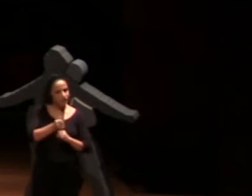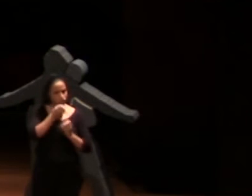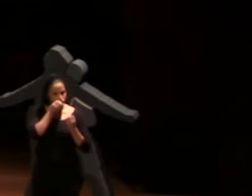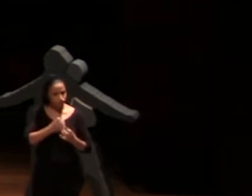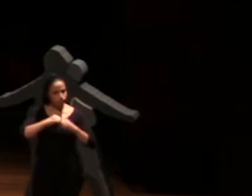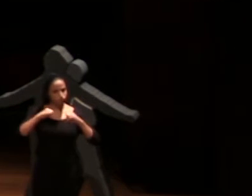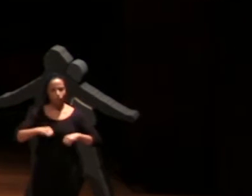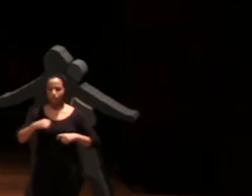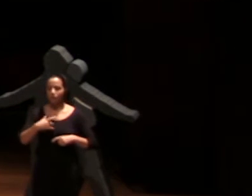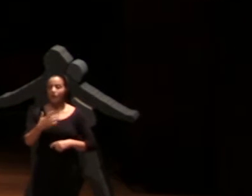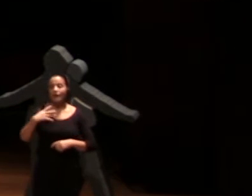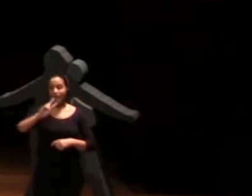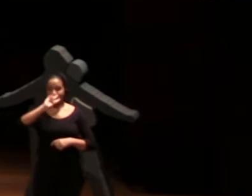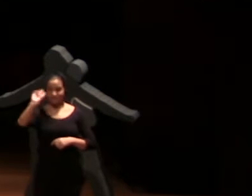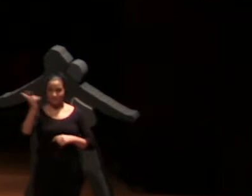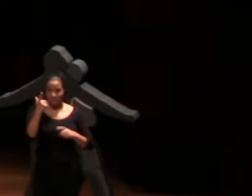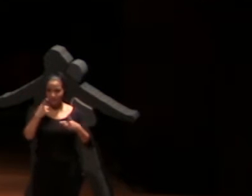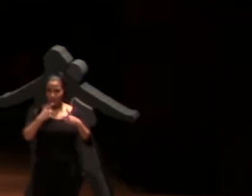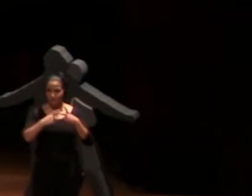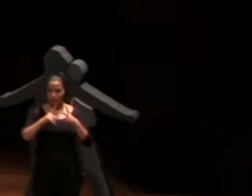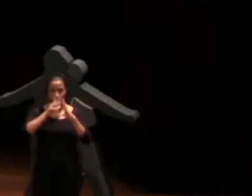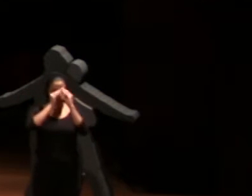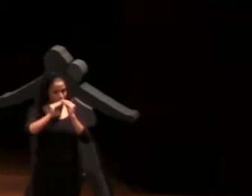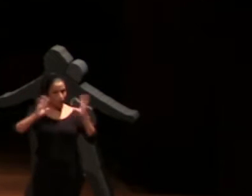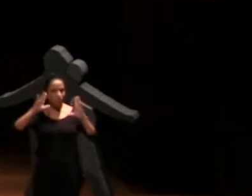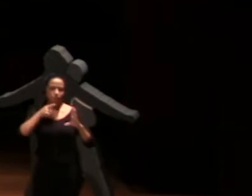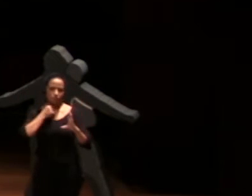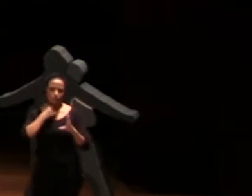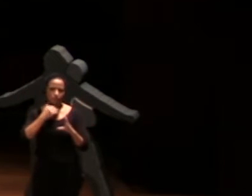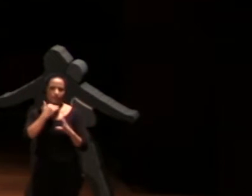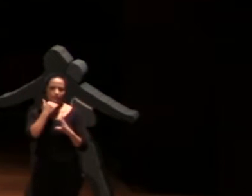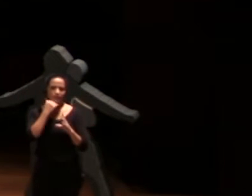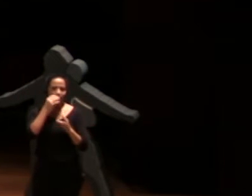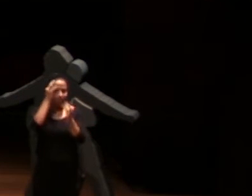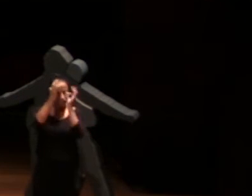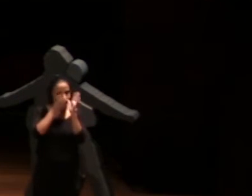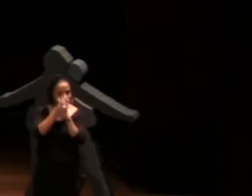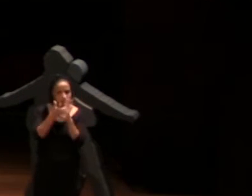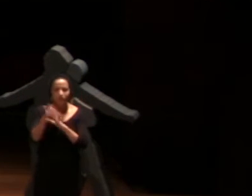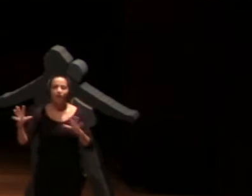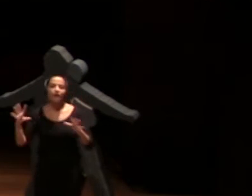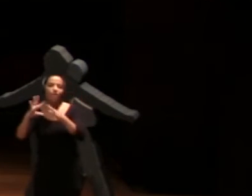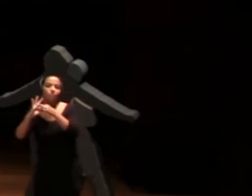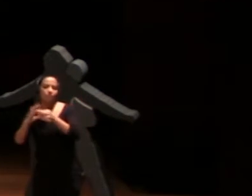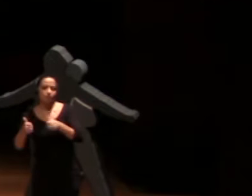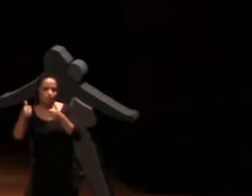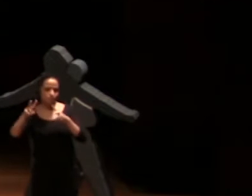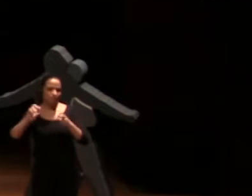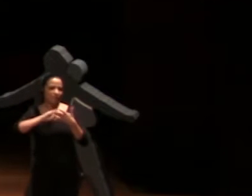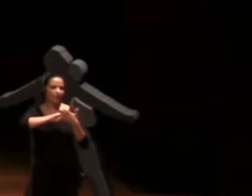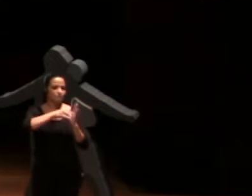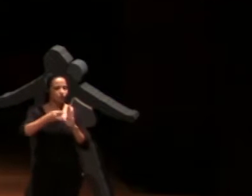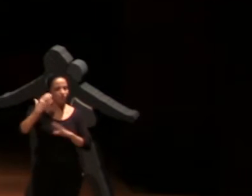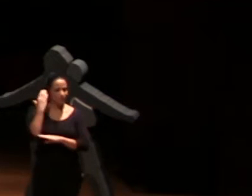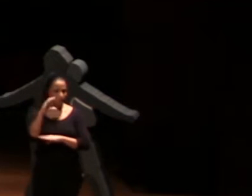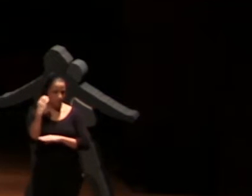Bien, el segundo concepto que me gustaría resaltar o hacer una reflexión conceptual está más relacionado con el método científico.